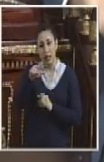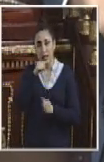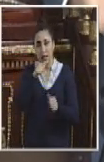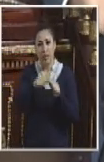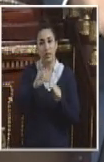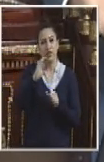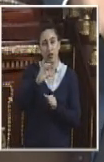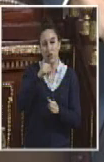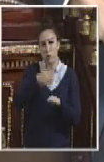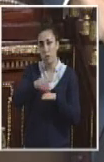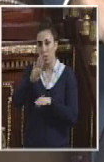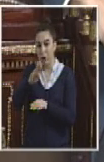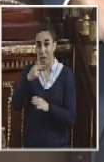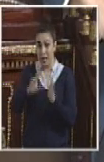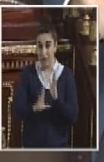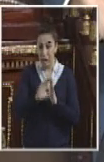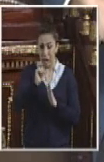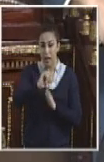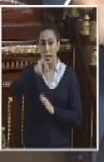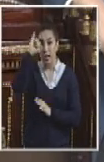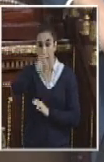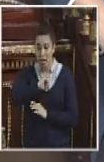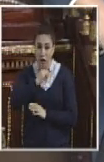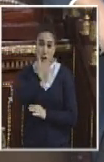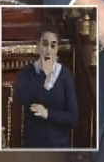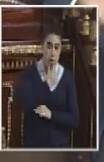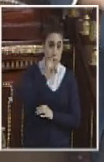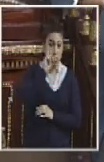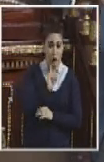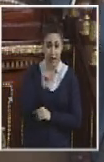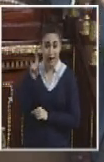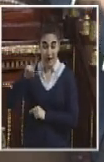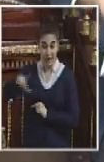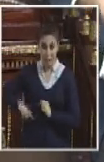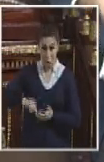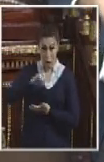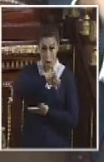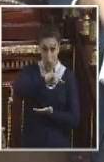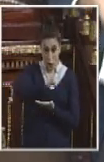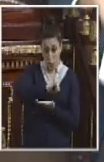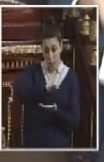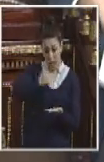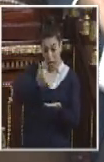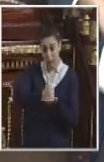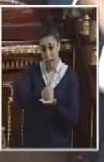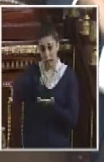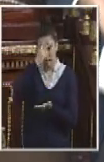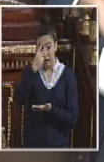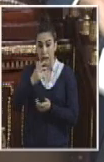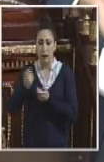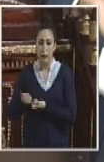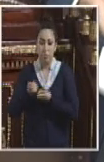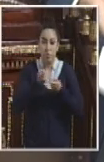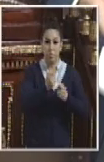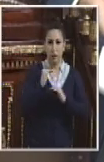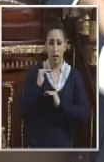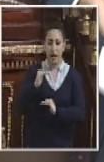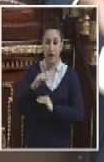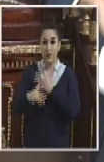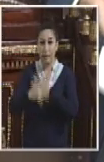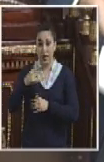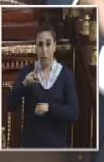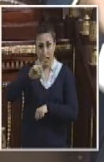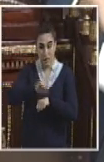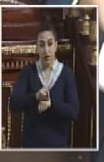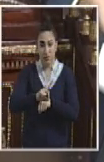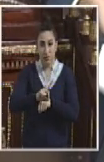B de esta Constitución, el jefe o la jefa de gobierno enviará al Congreso, dentro de los 15 días naturales